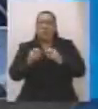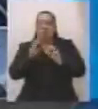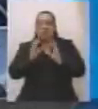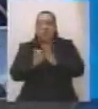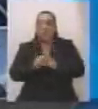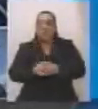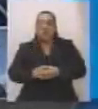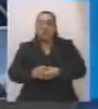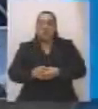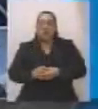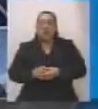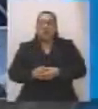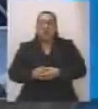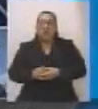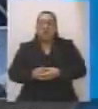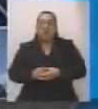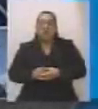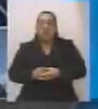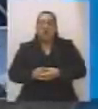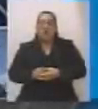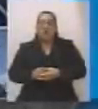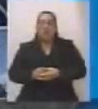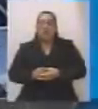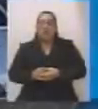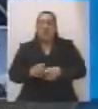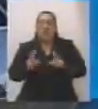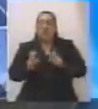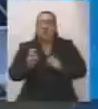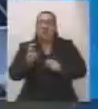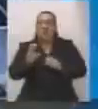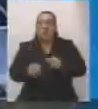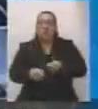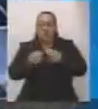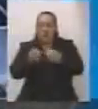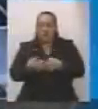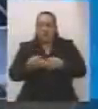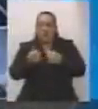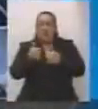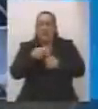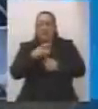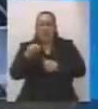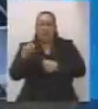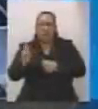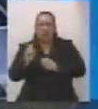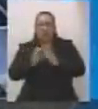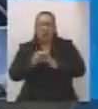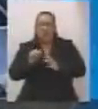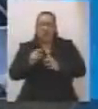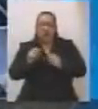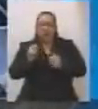ejemplo las tareas agrícolas, el cultivo de arroz. digamos. Y